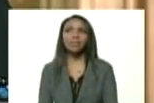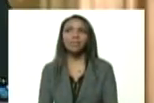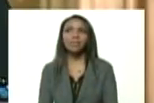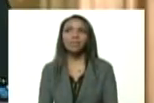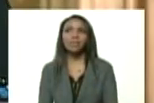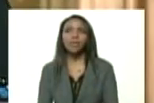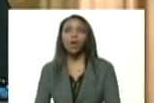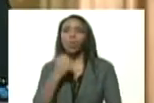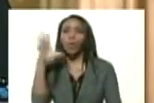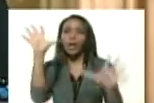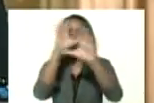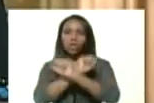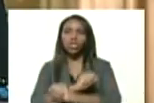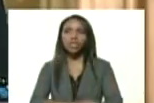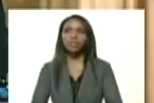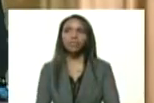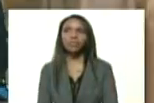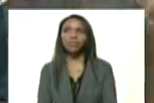buena noche